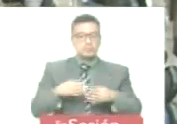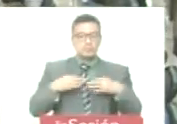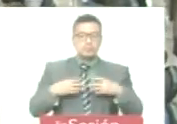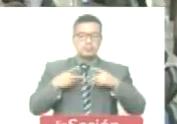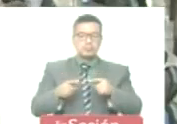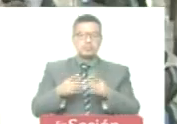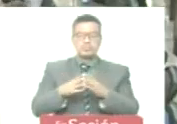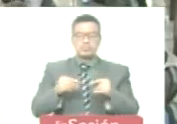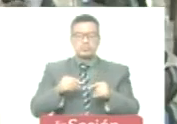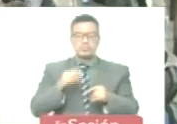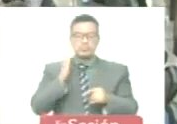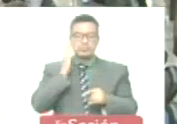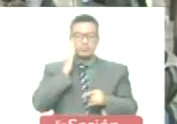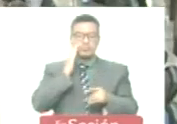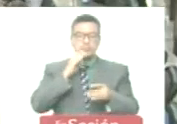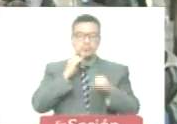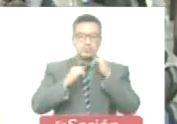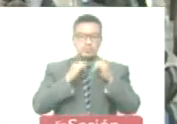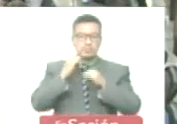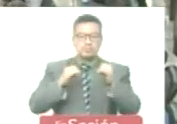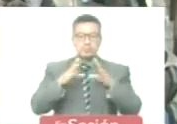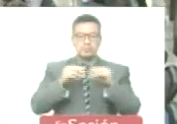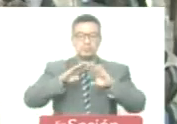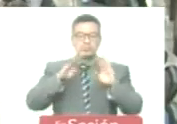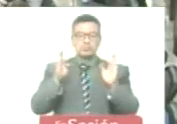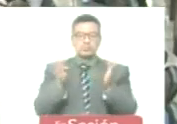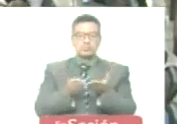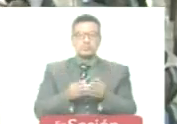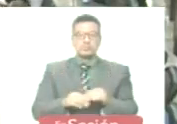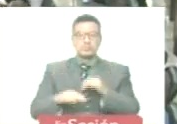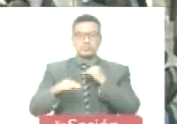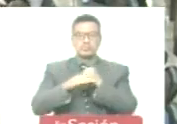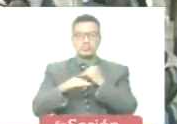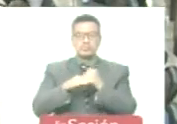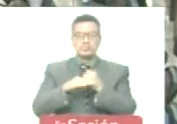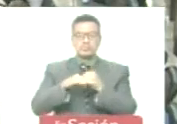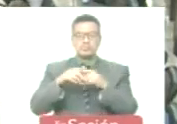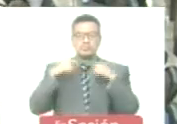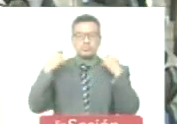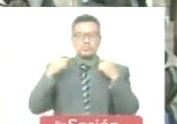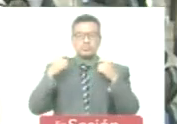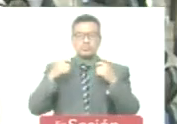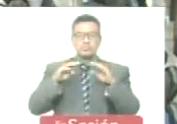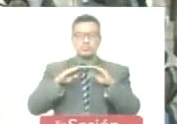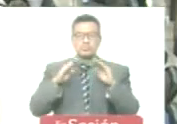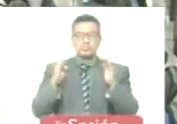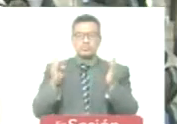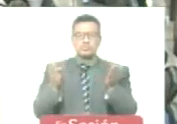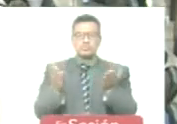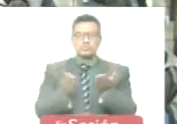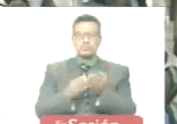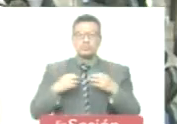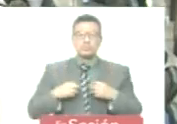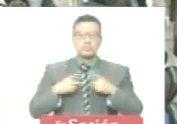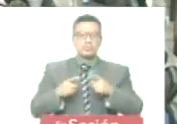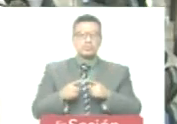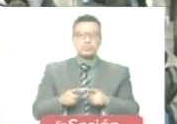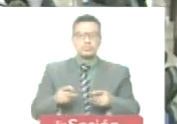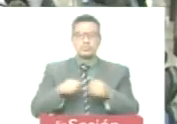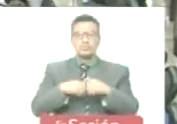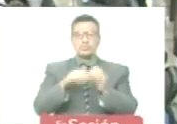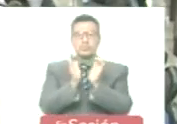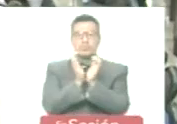los bebés en todo el mundo, pues la misma fue proclamada por la Organización Mundial de la Salud y